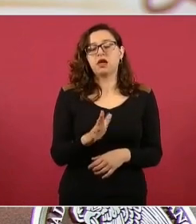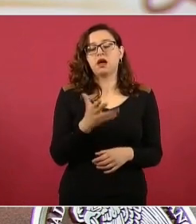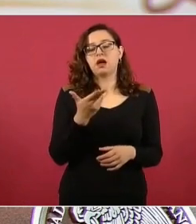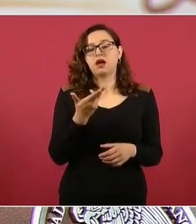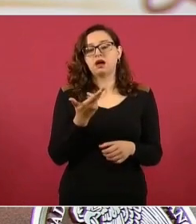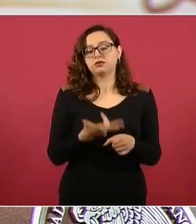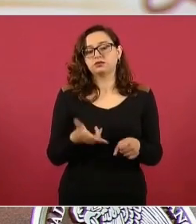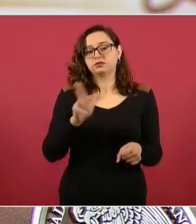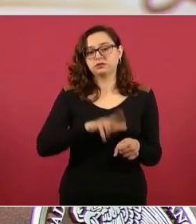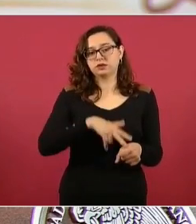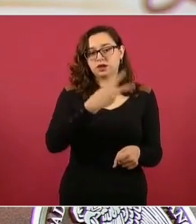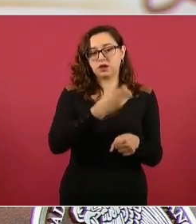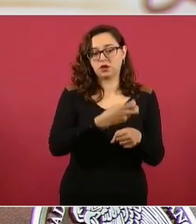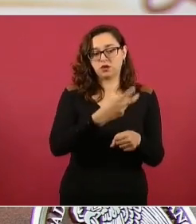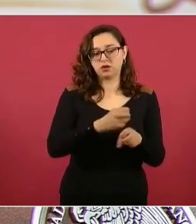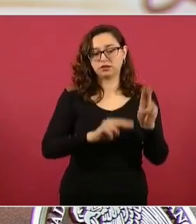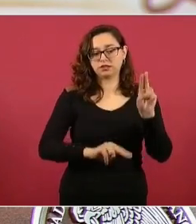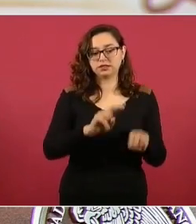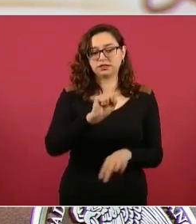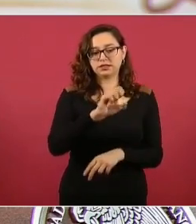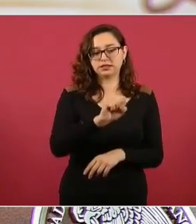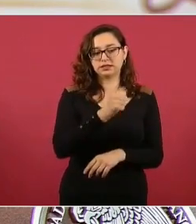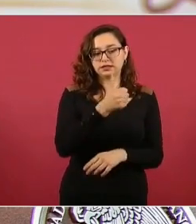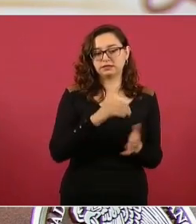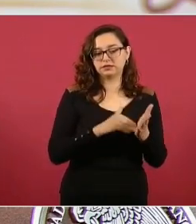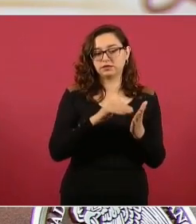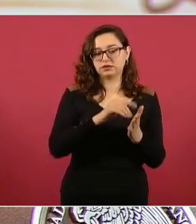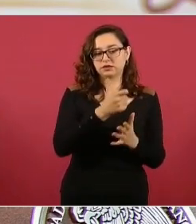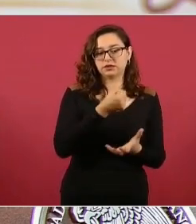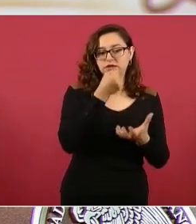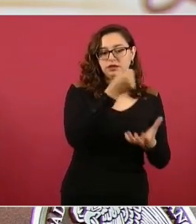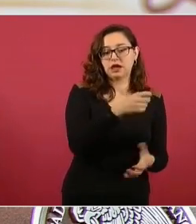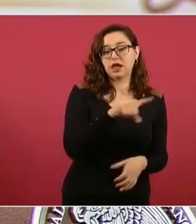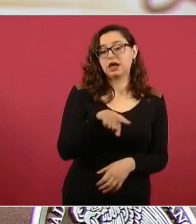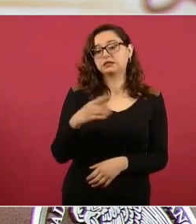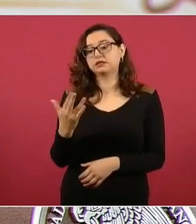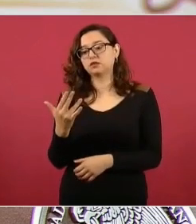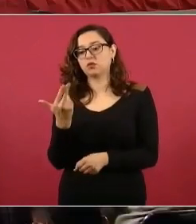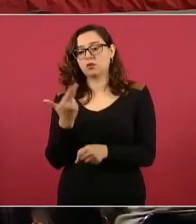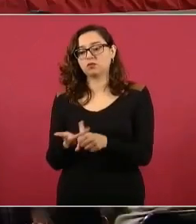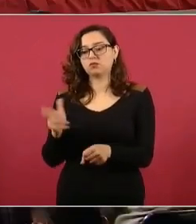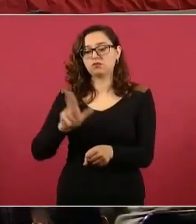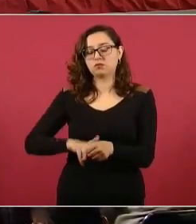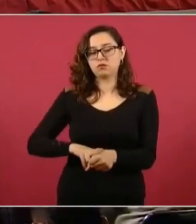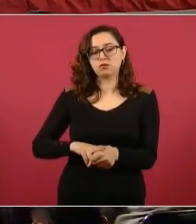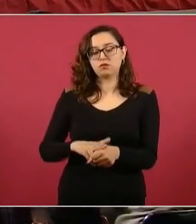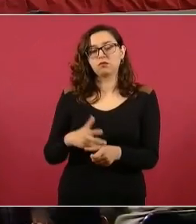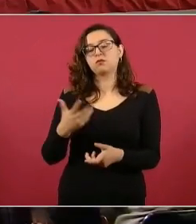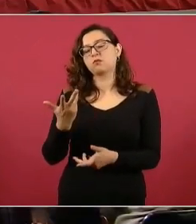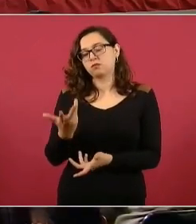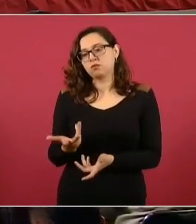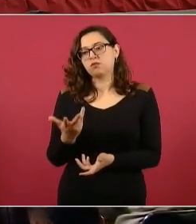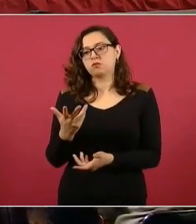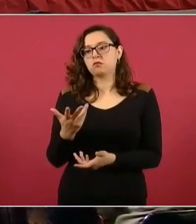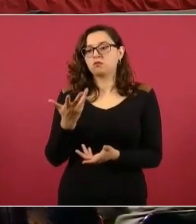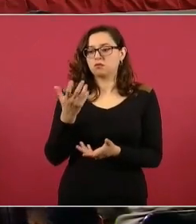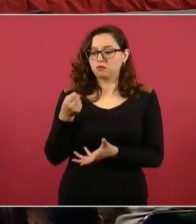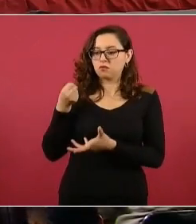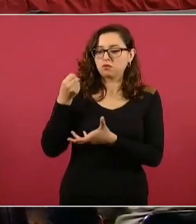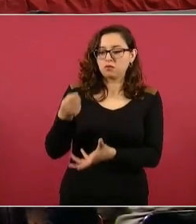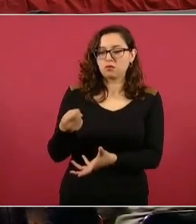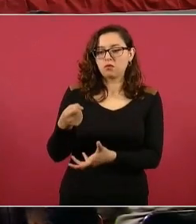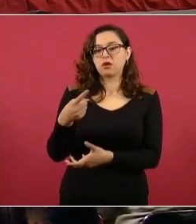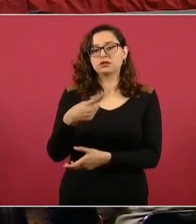ejercieron 66 millones de pesos y 50 unidades de primer nivel con un avance del 25 por ciento es un ejercicio de 108